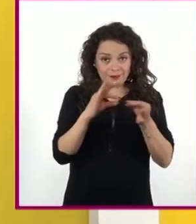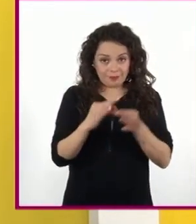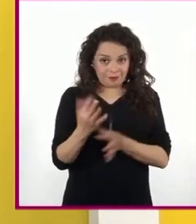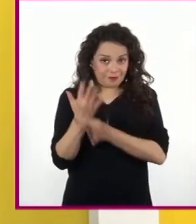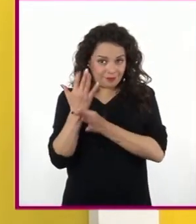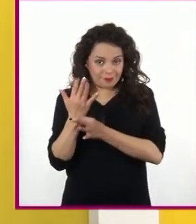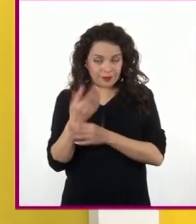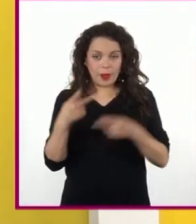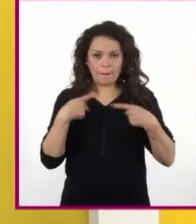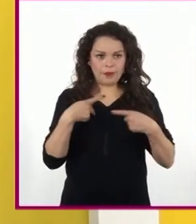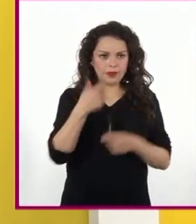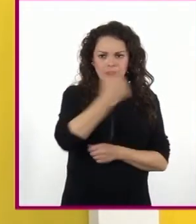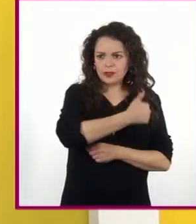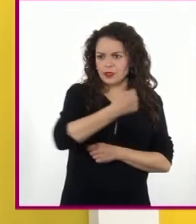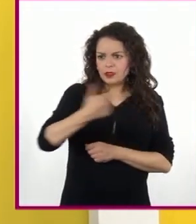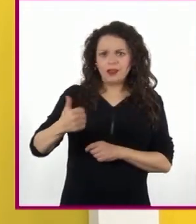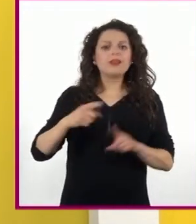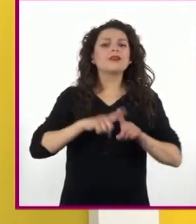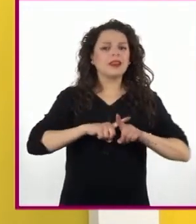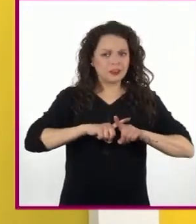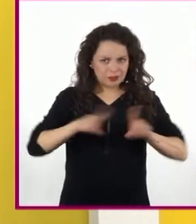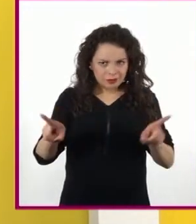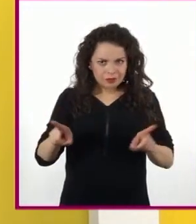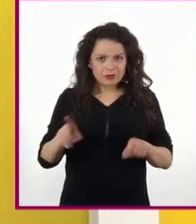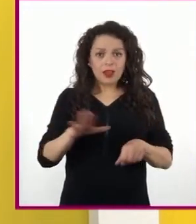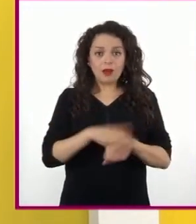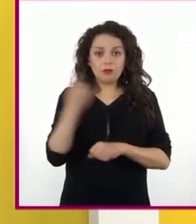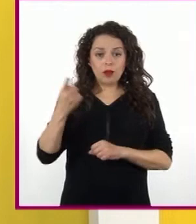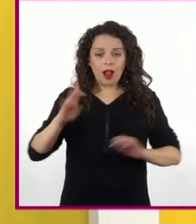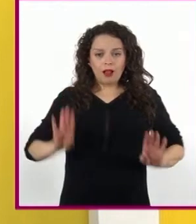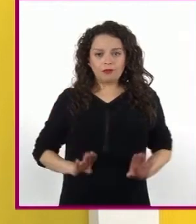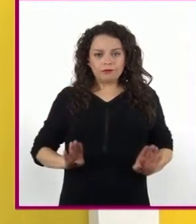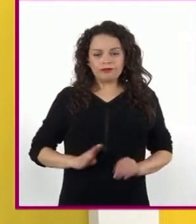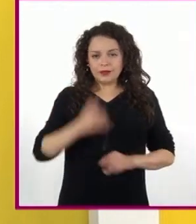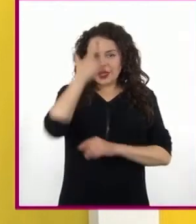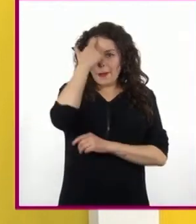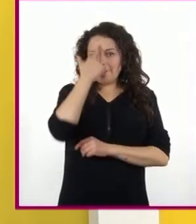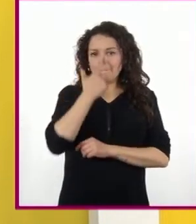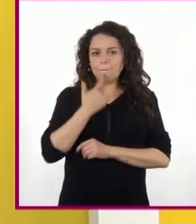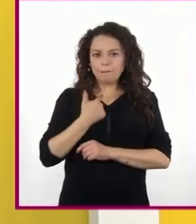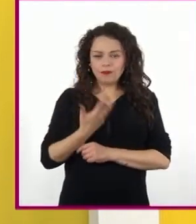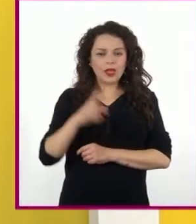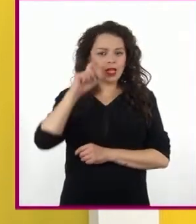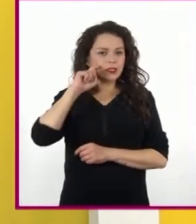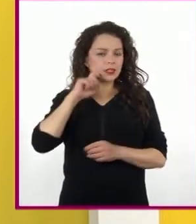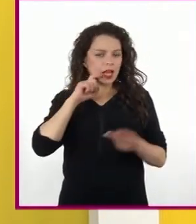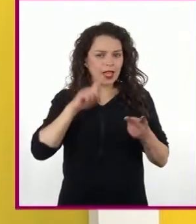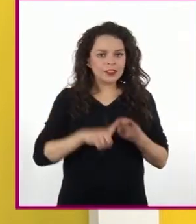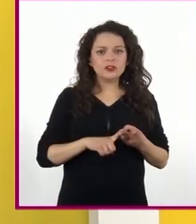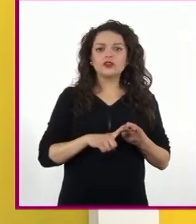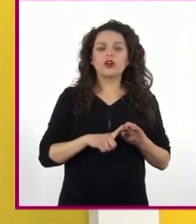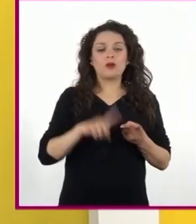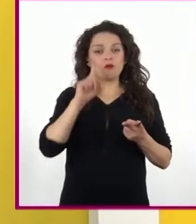mismas somos diferentes, comenzando por nuestras características físicas, el sexo, las condiciones sociales, el